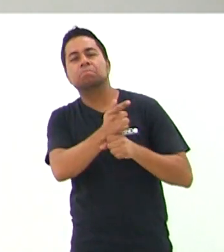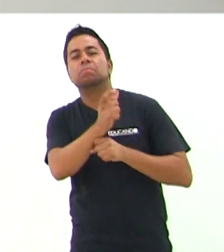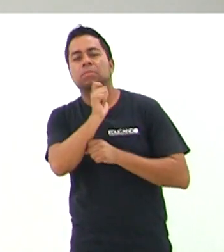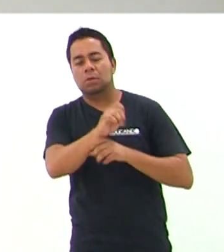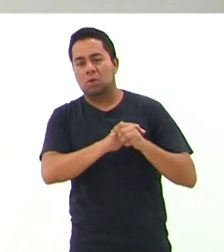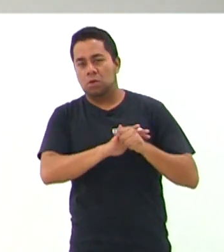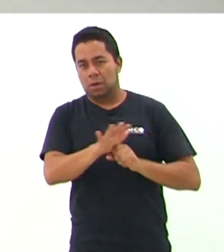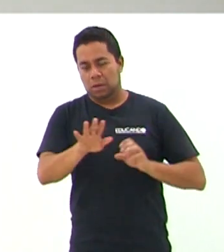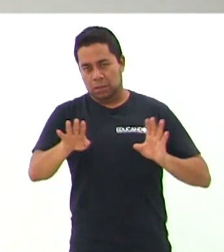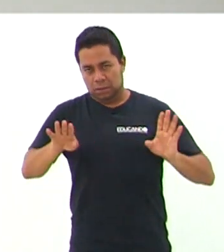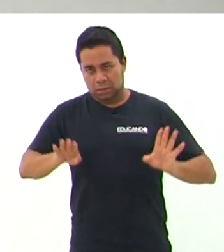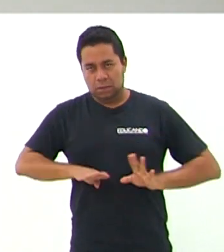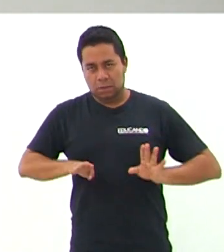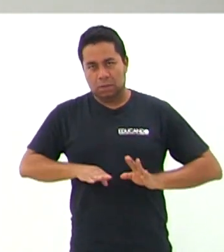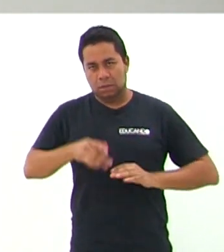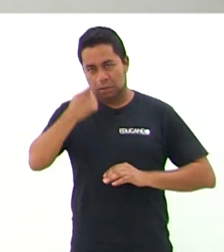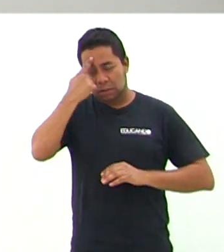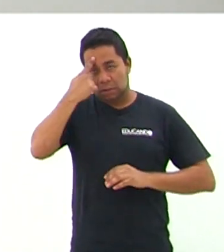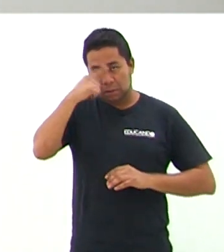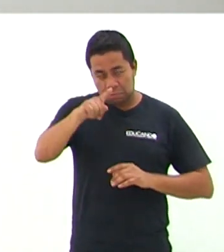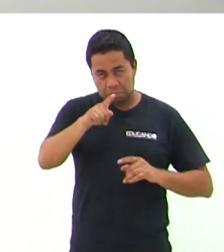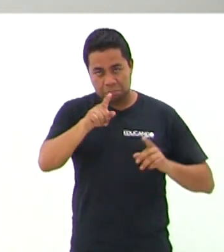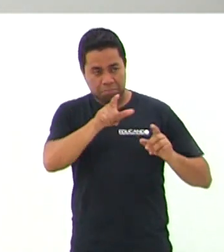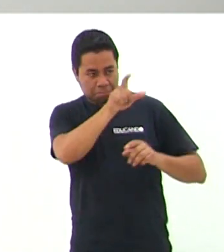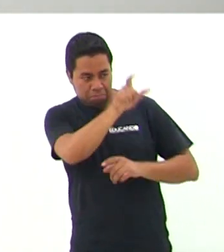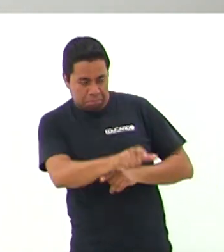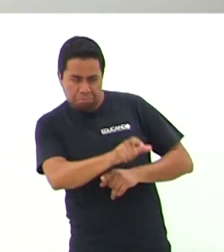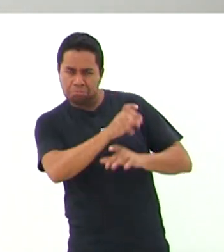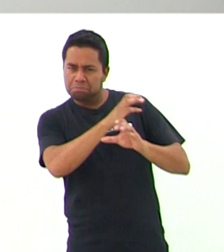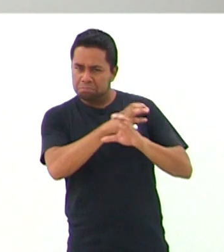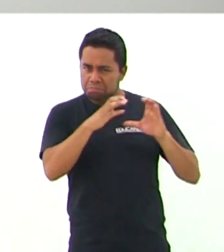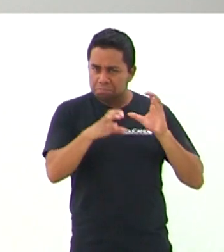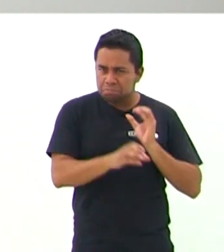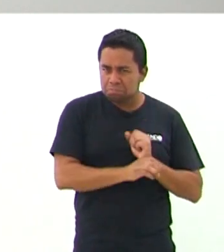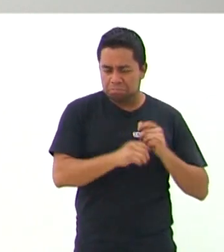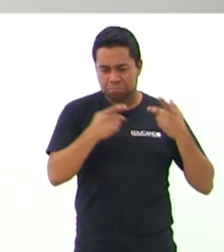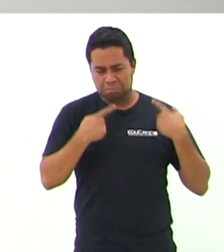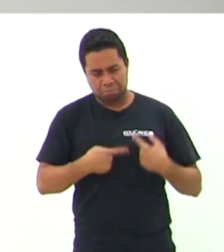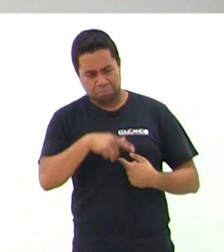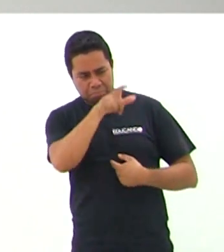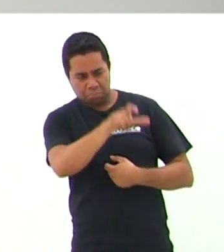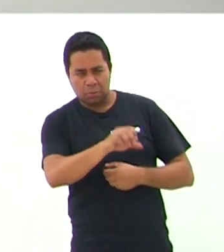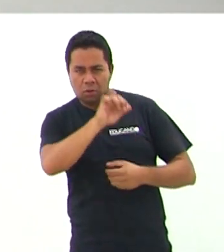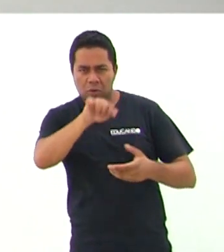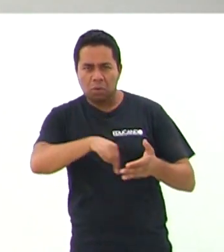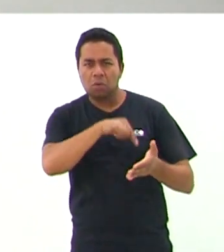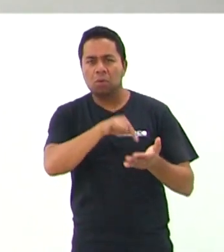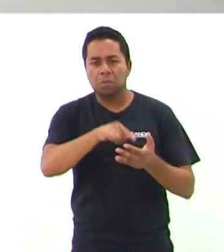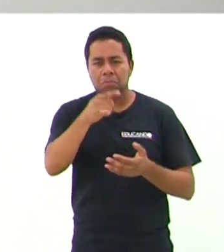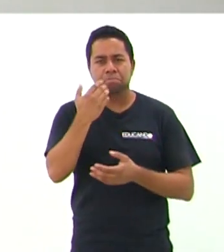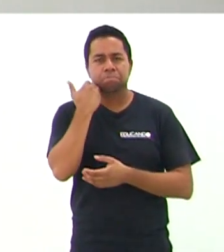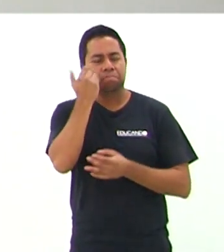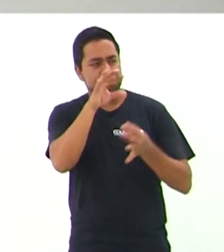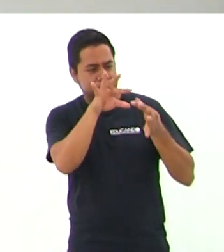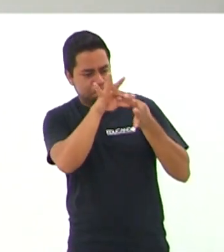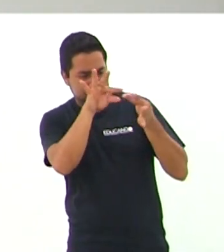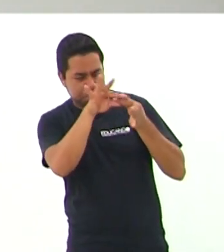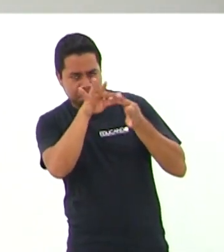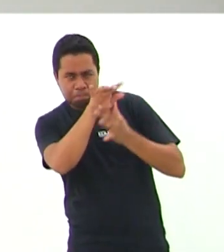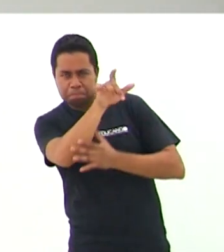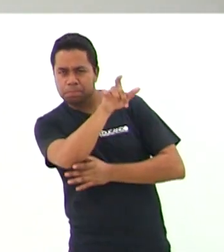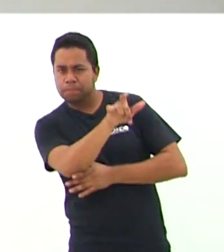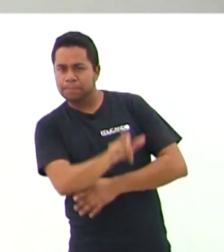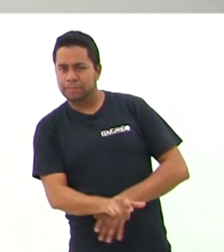las características del objeto, cosa o lugar que queramos describir. Ahora,